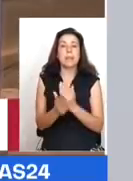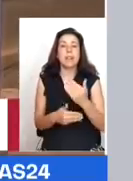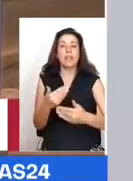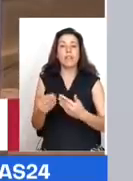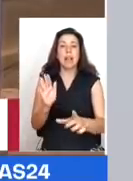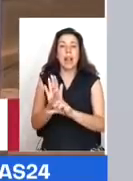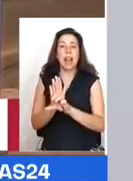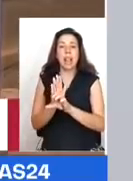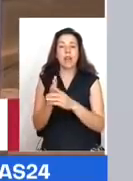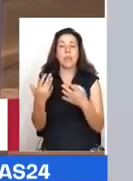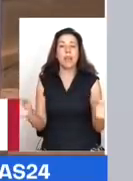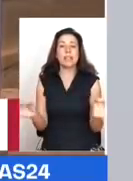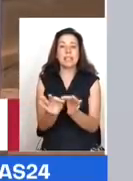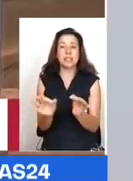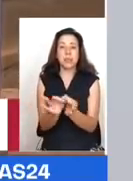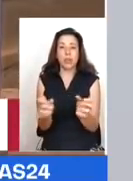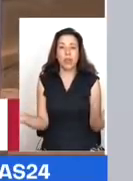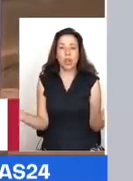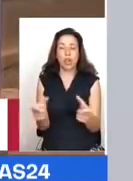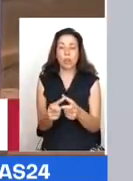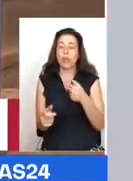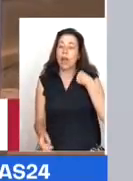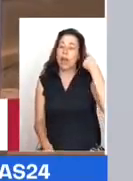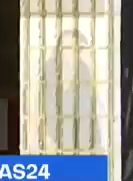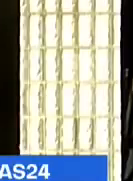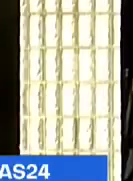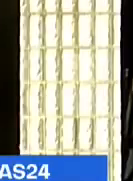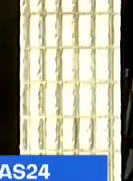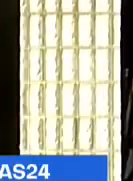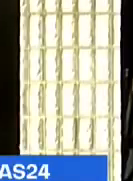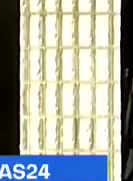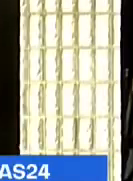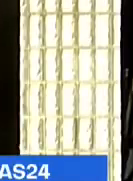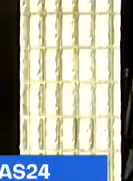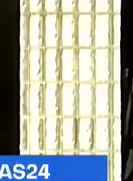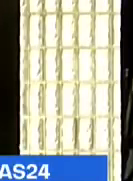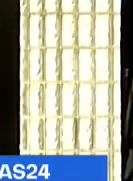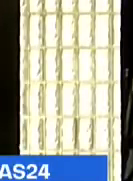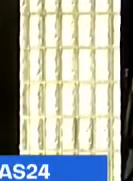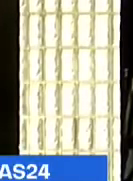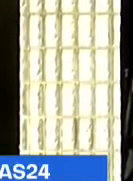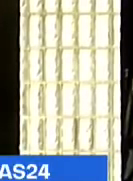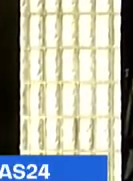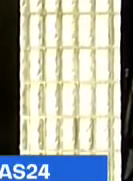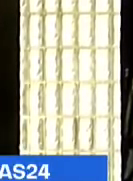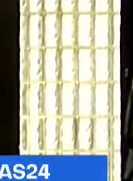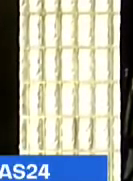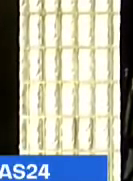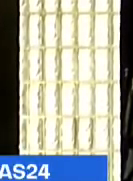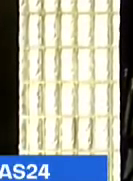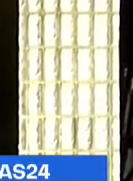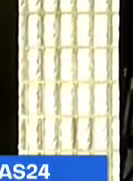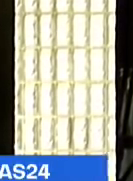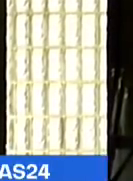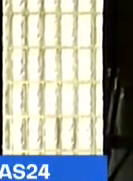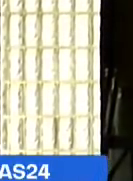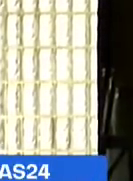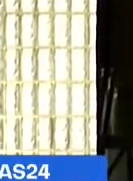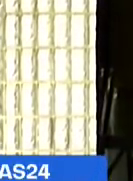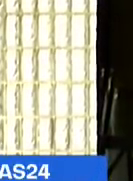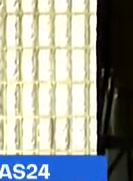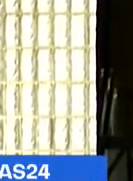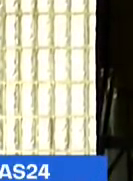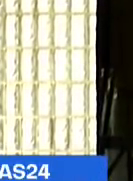Sí, buenas tardes, Andrés. Lo primero y la primera votación era, por cierto, la más importante porque era el proyecto